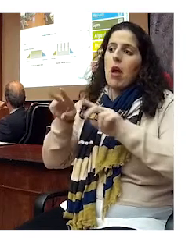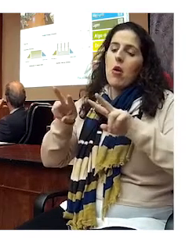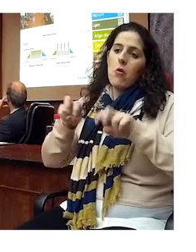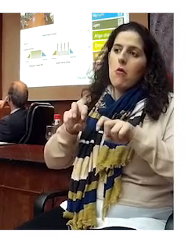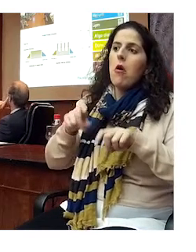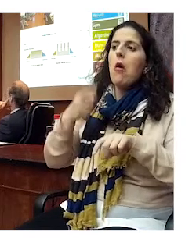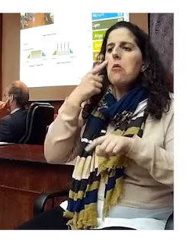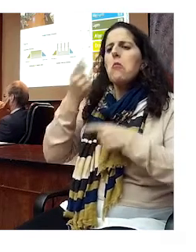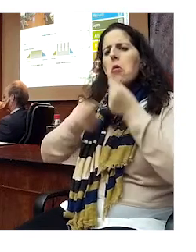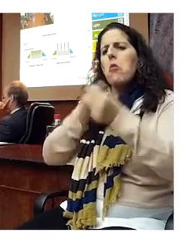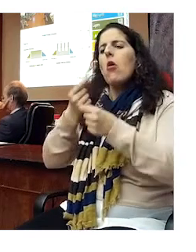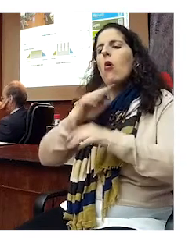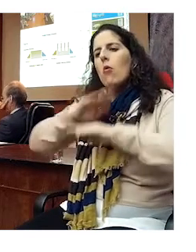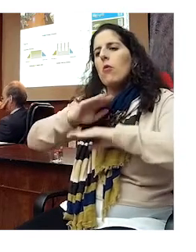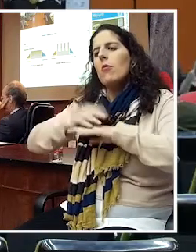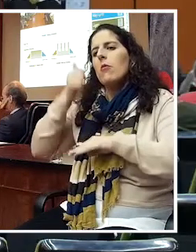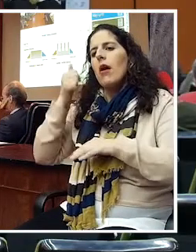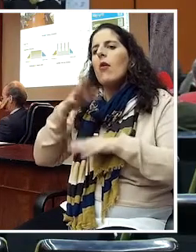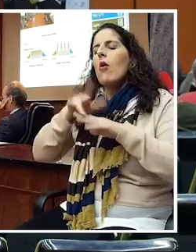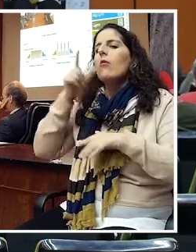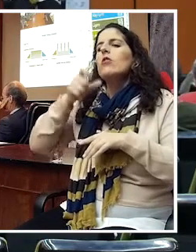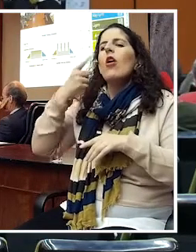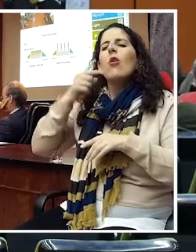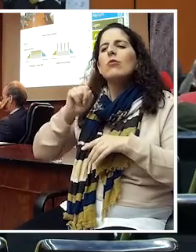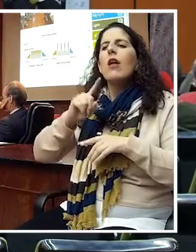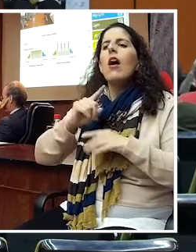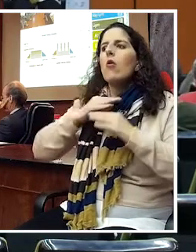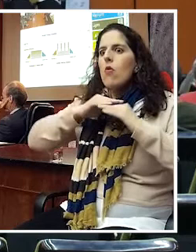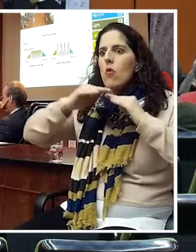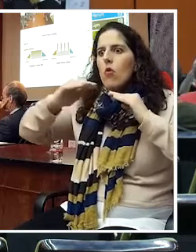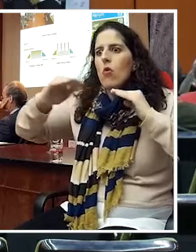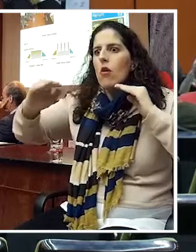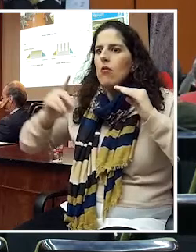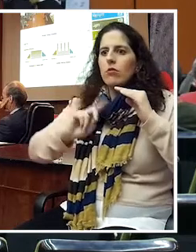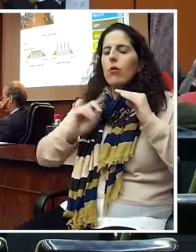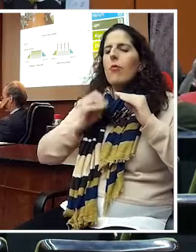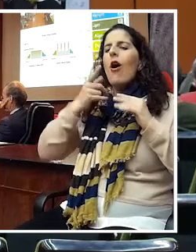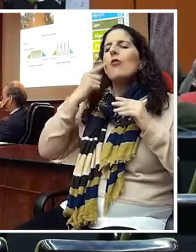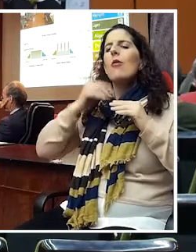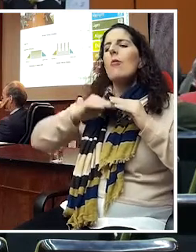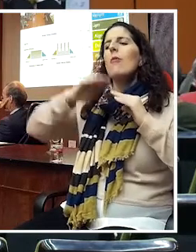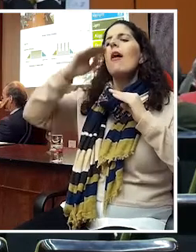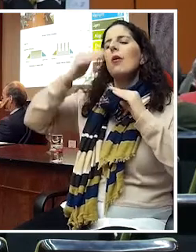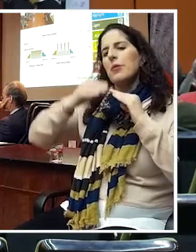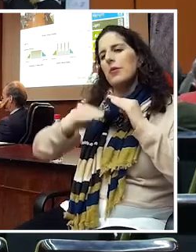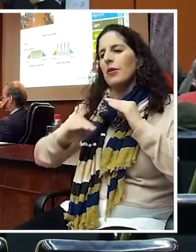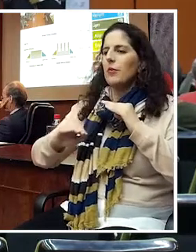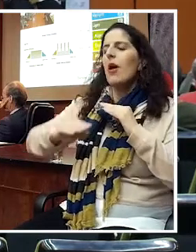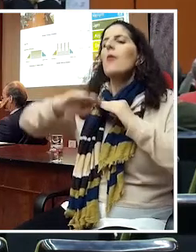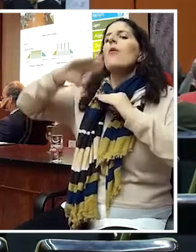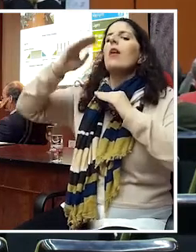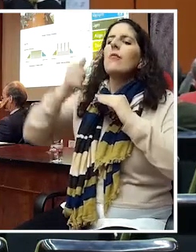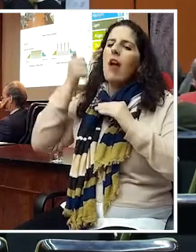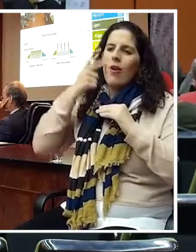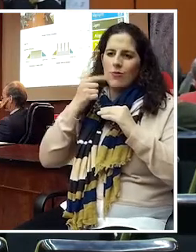tiene mayor adherencia porque los pacientes no entrenados los toleran mejor, les cuesta menos hacer un pico de muy corta duración y tener un tiempo para recuperar